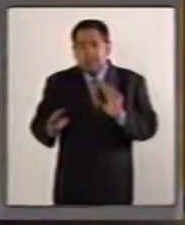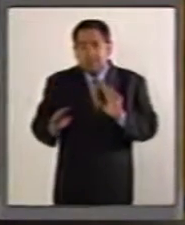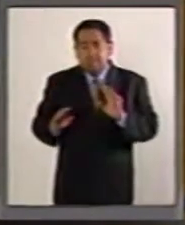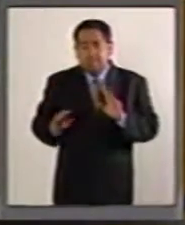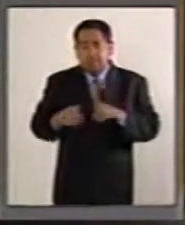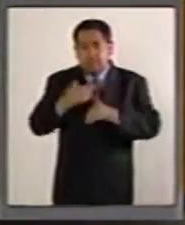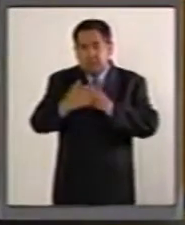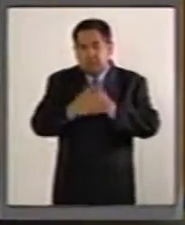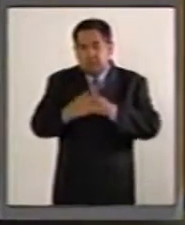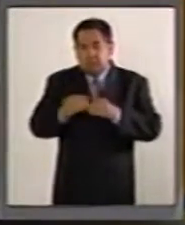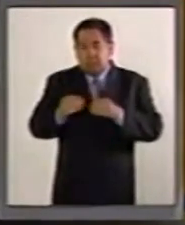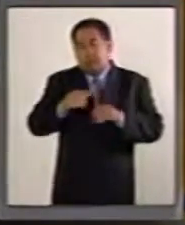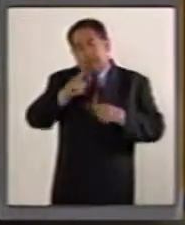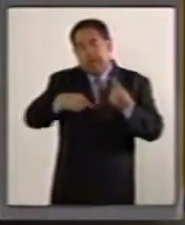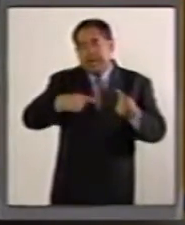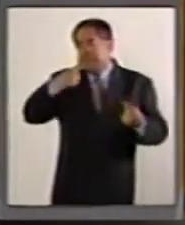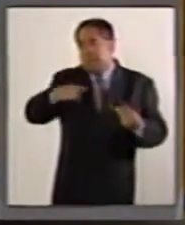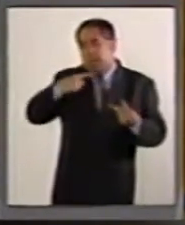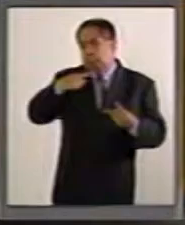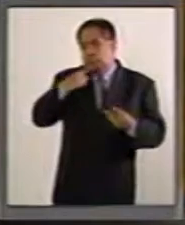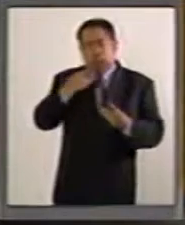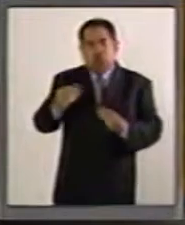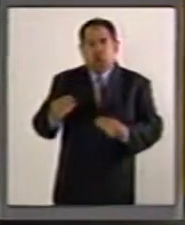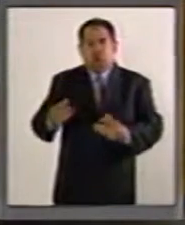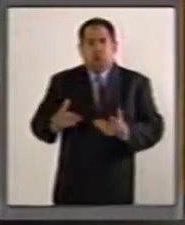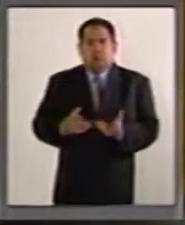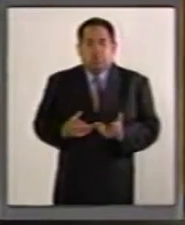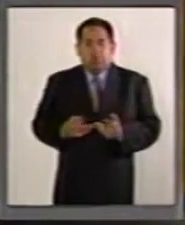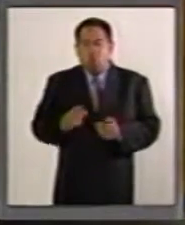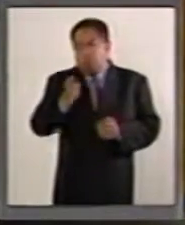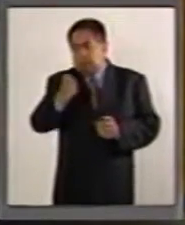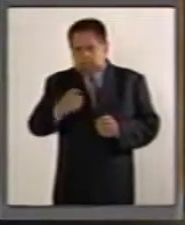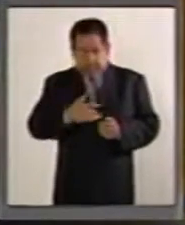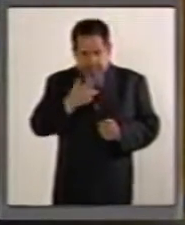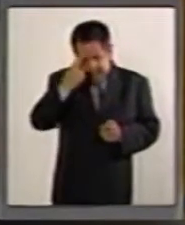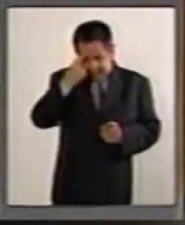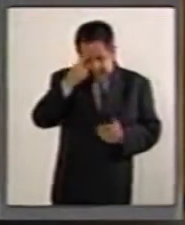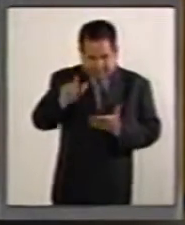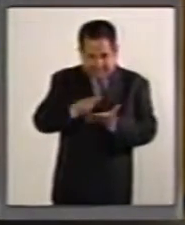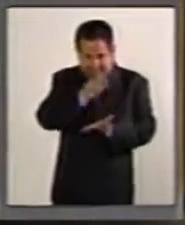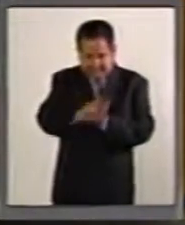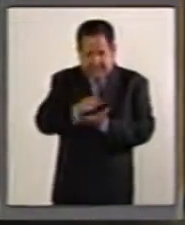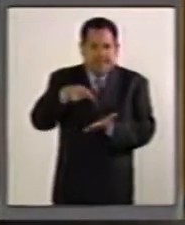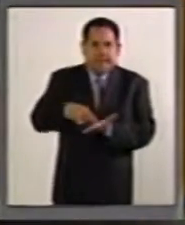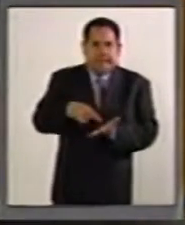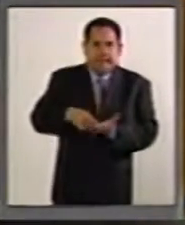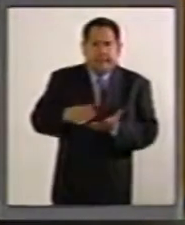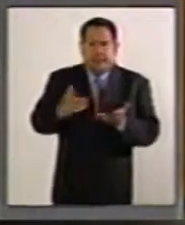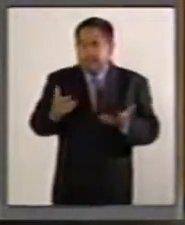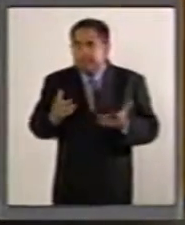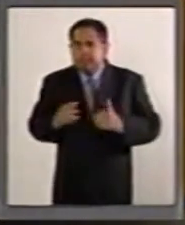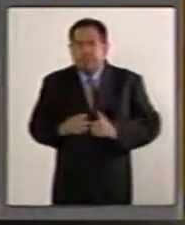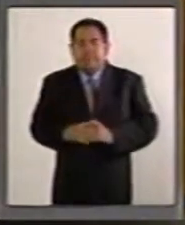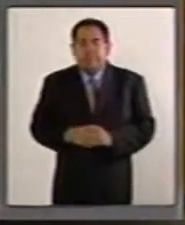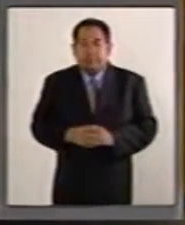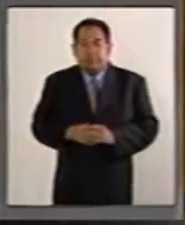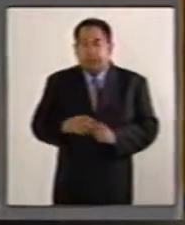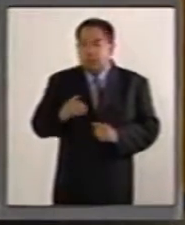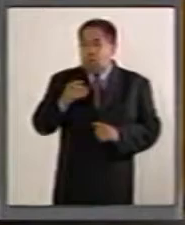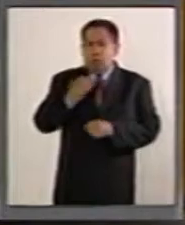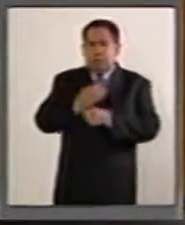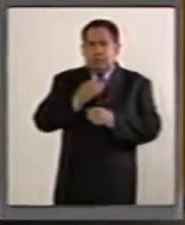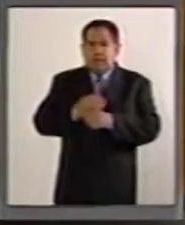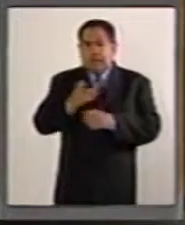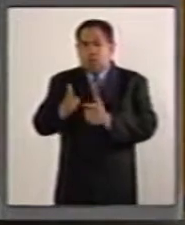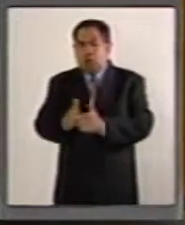sí un asunto de reclamos. Por eso, siendo un asunto de legalidad, bueno, la posición que